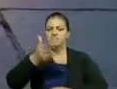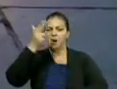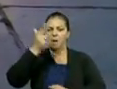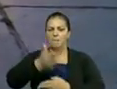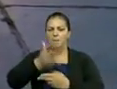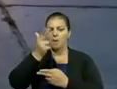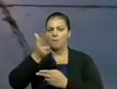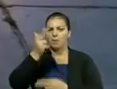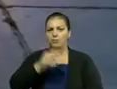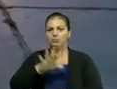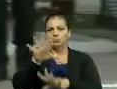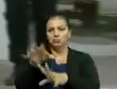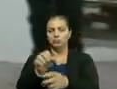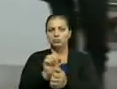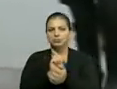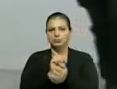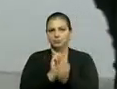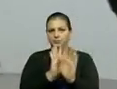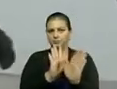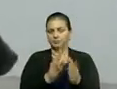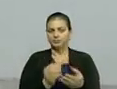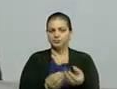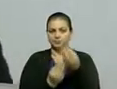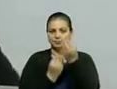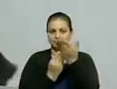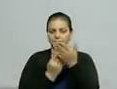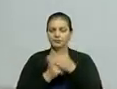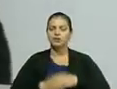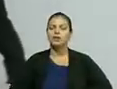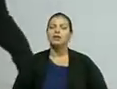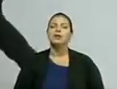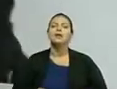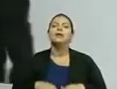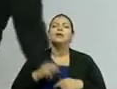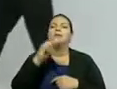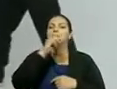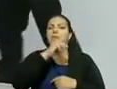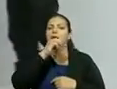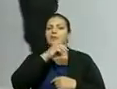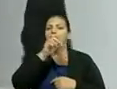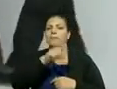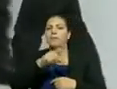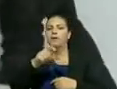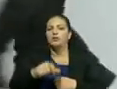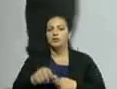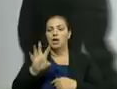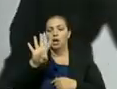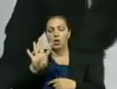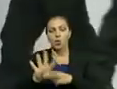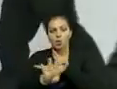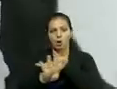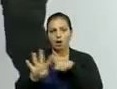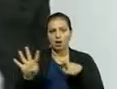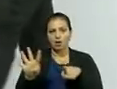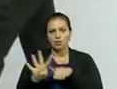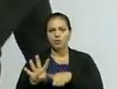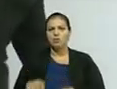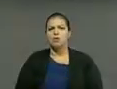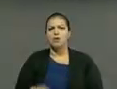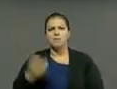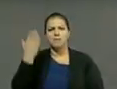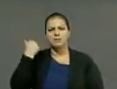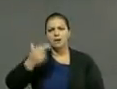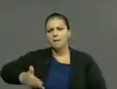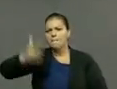Este fin de semana, 5 personas fueron detenidas por varios delitos en Manta, provincia de Manabí. 4 de ellas vinculadas a una balacera.